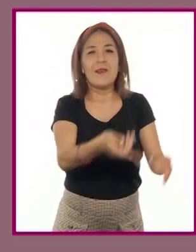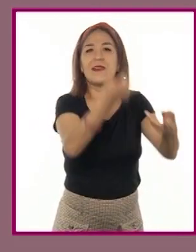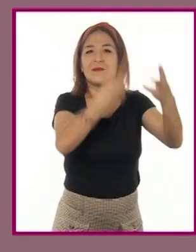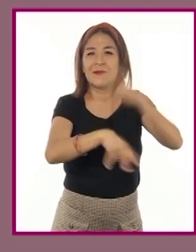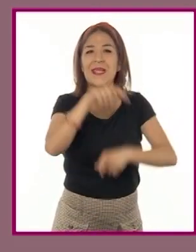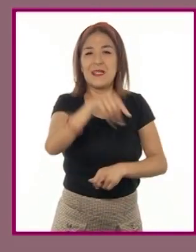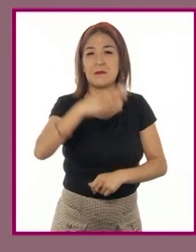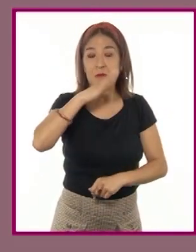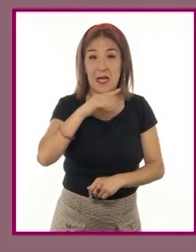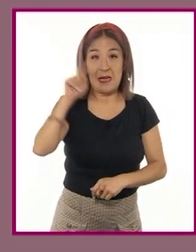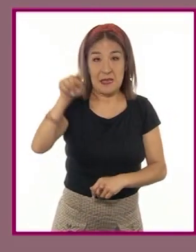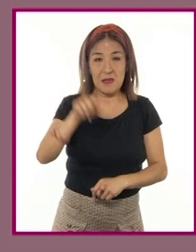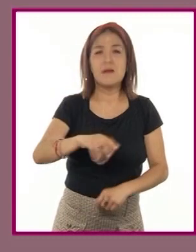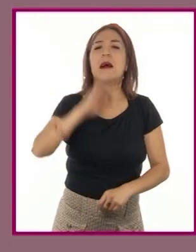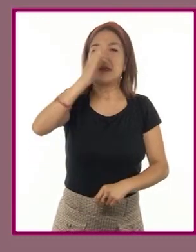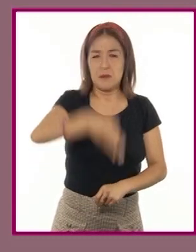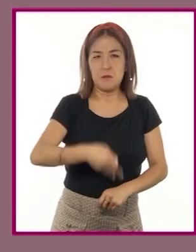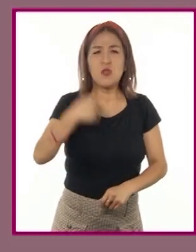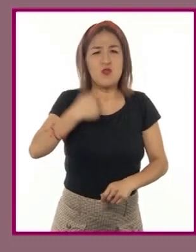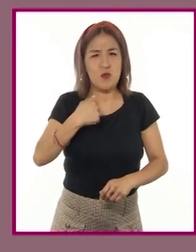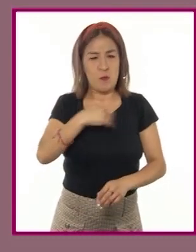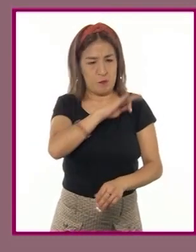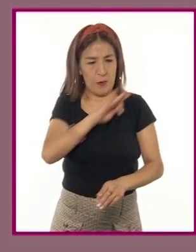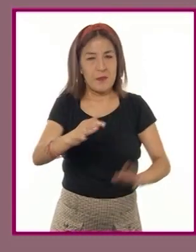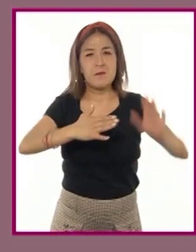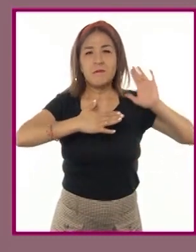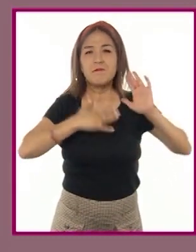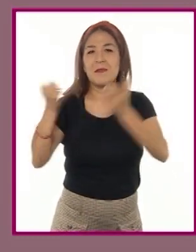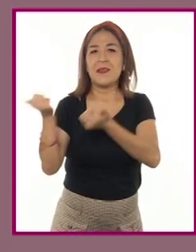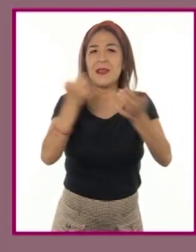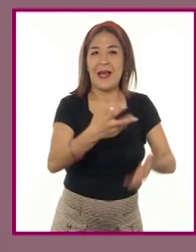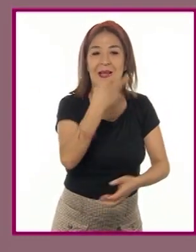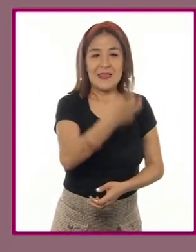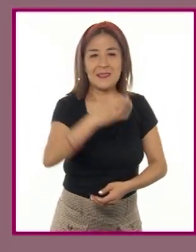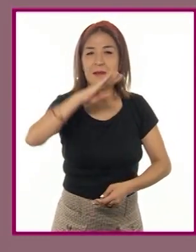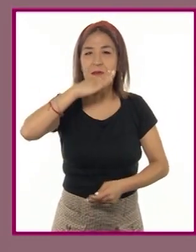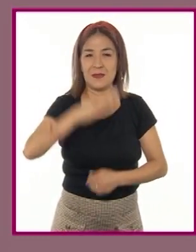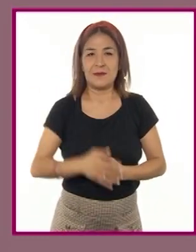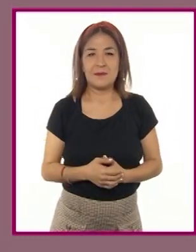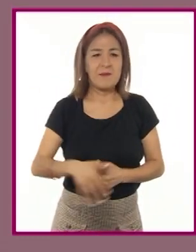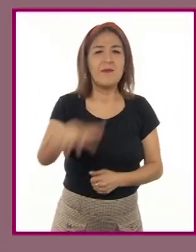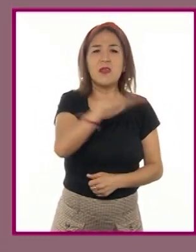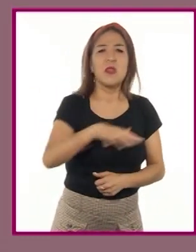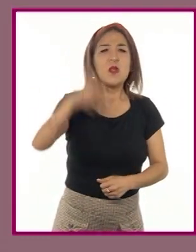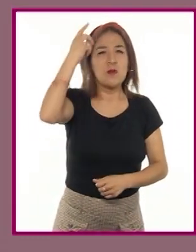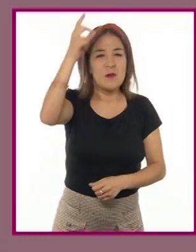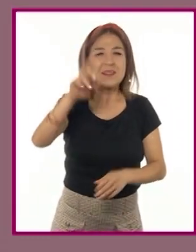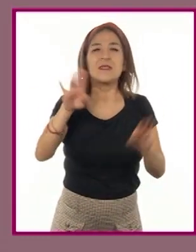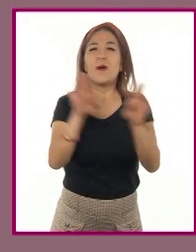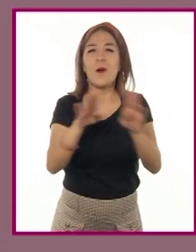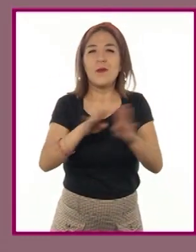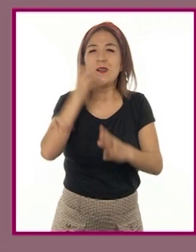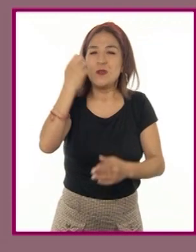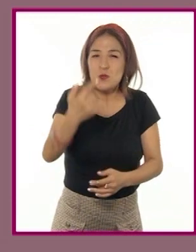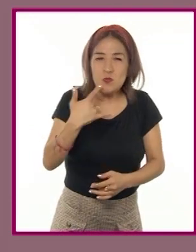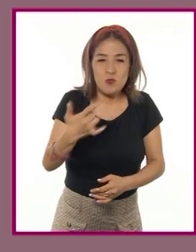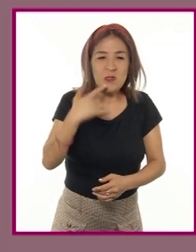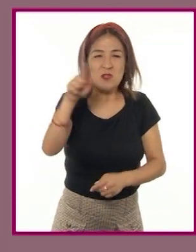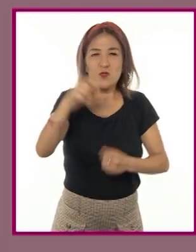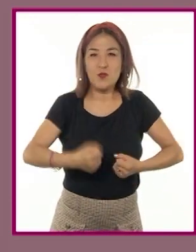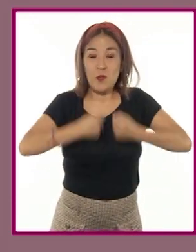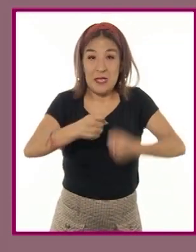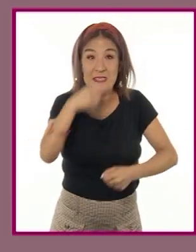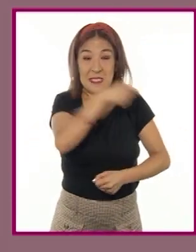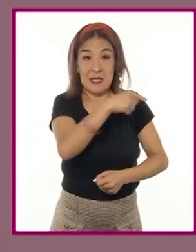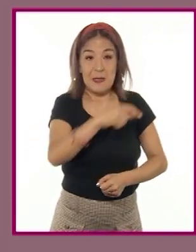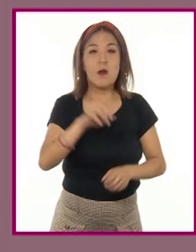la petición y les prometió que él mismo les traería el preciado alimento. Los otros dioses lo habían intentado utilizando la fuerza, así que